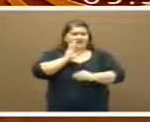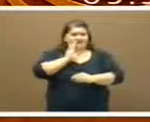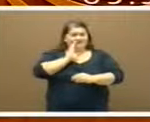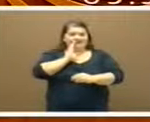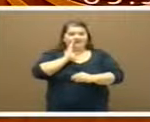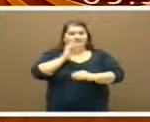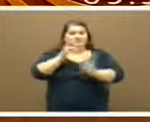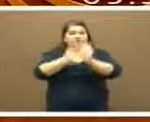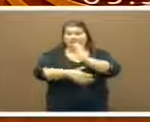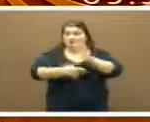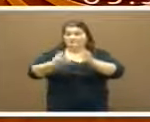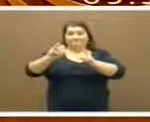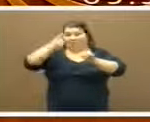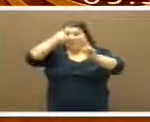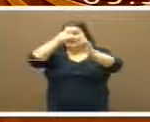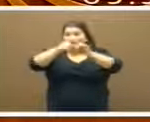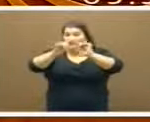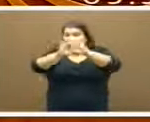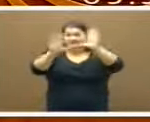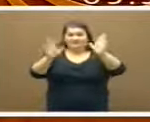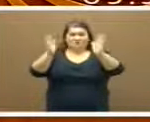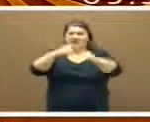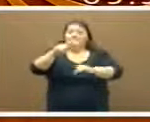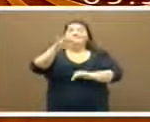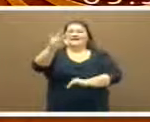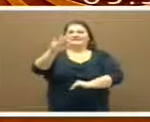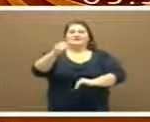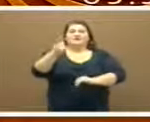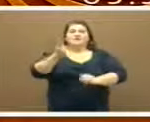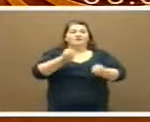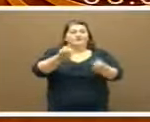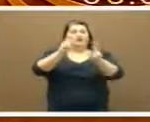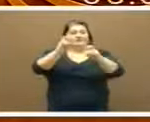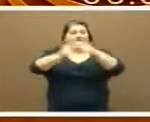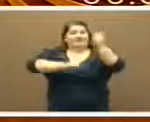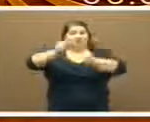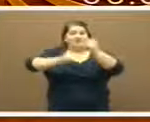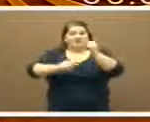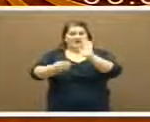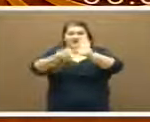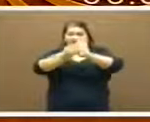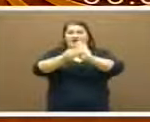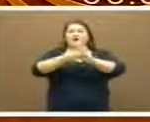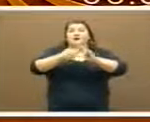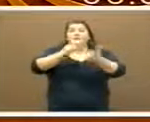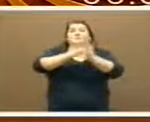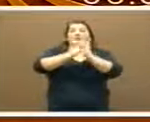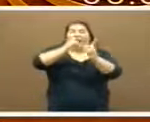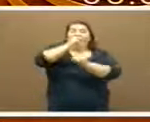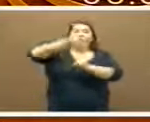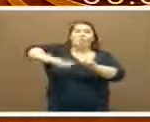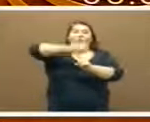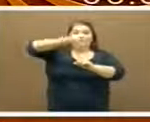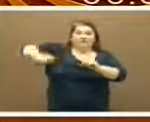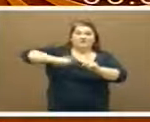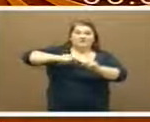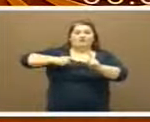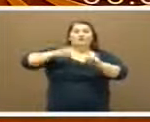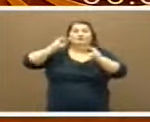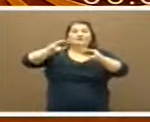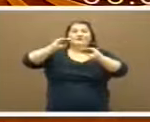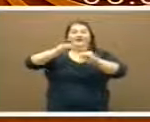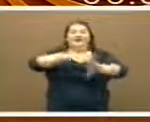aclara el objeto perseguido. Y en cuanto a la formación, la dotación presupuestaria ya se contempla en el plan anual de lo que es formación de la Academia de